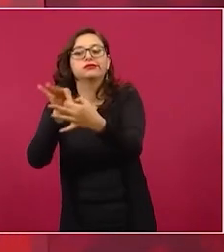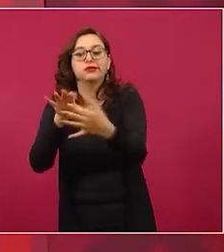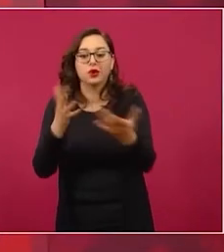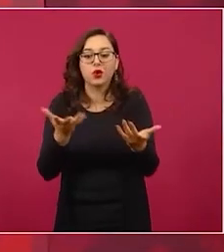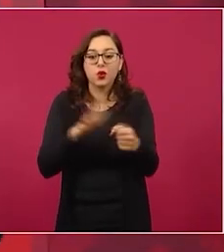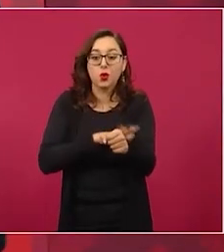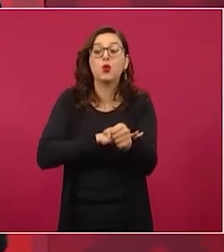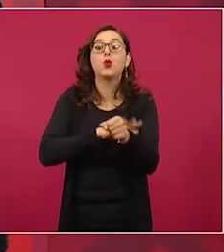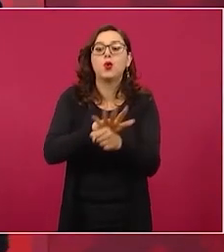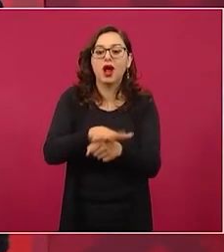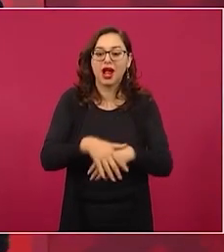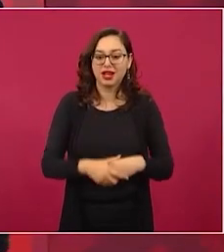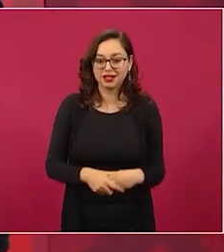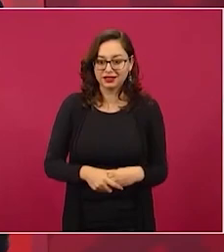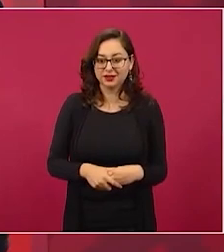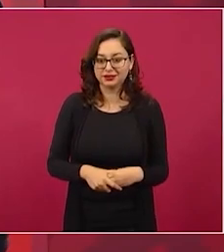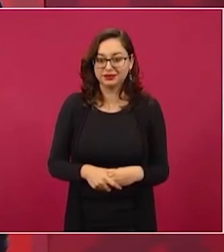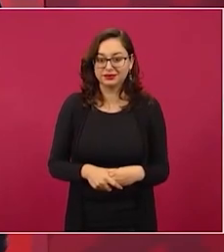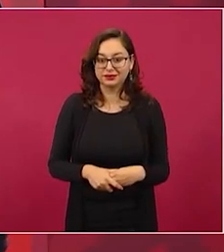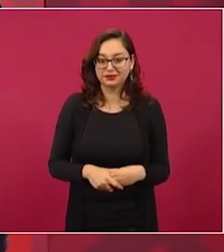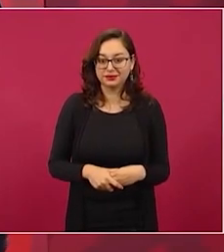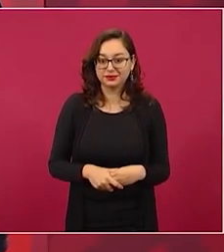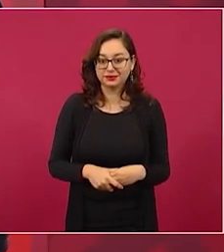Antes no importaba